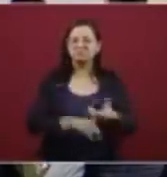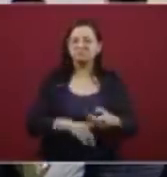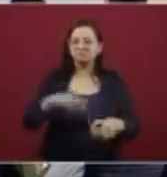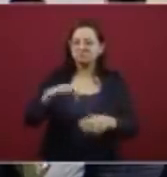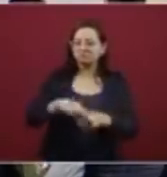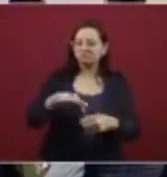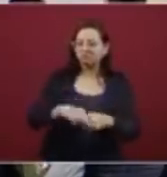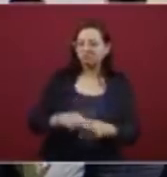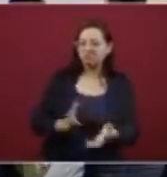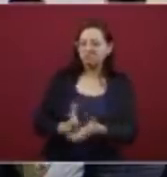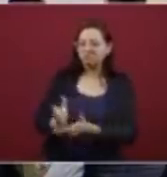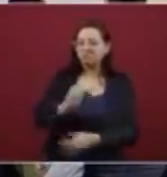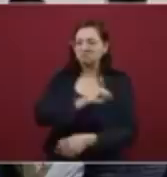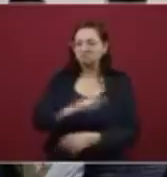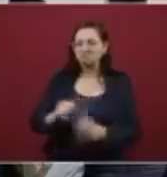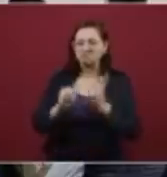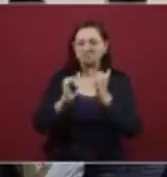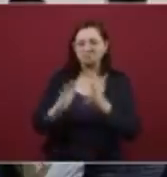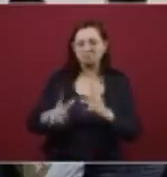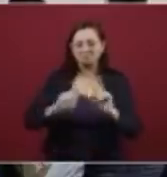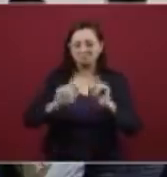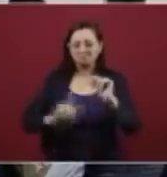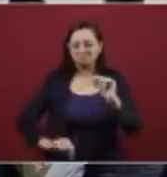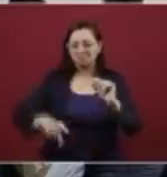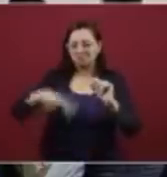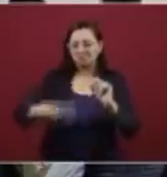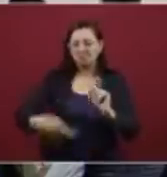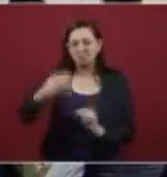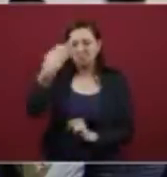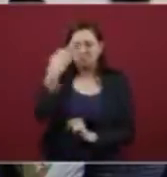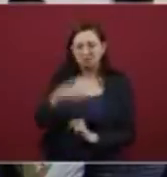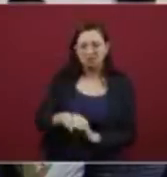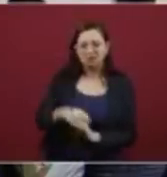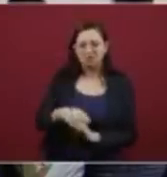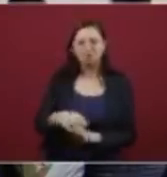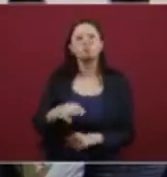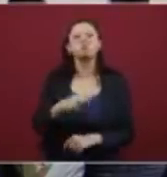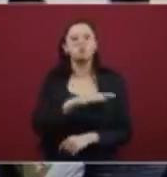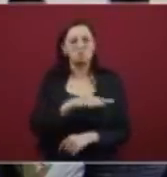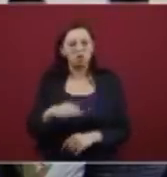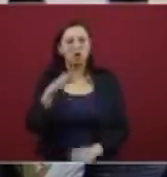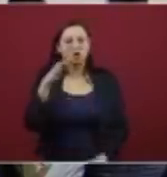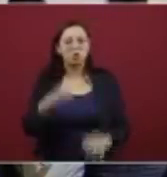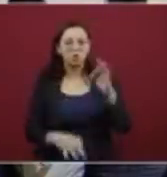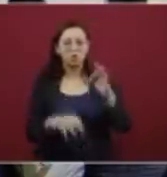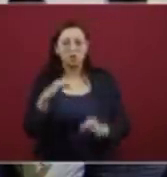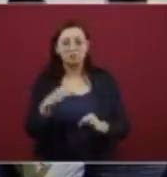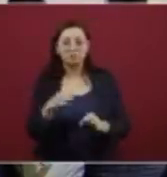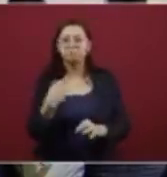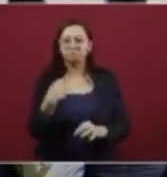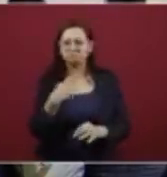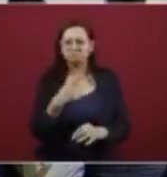por traición a la patria, pero no por corrupción.